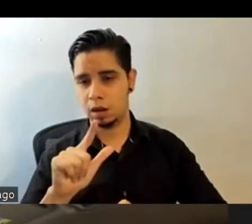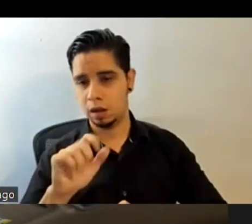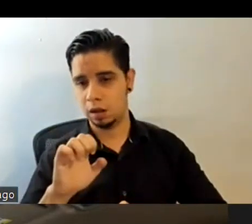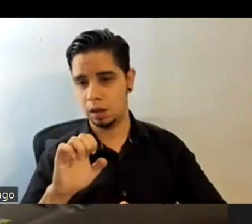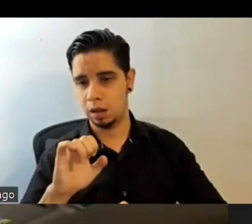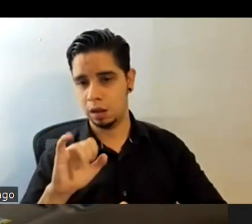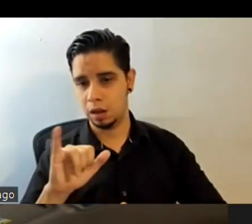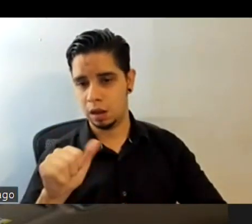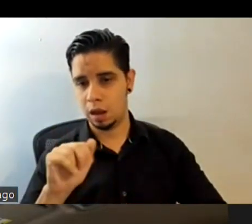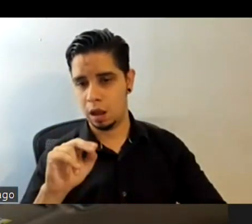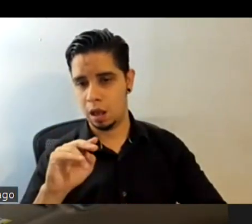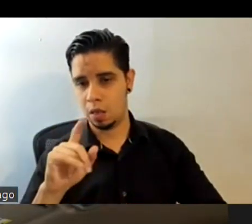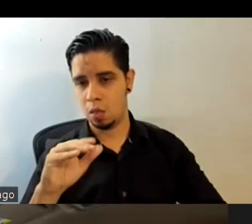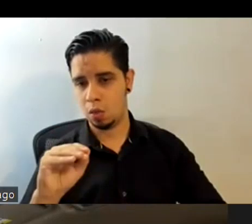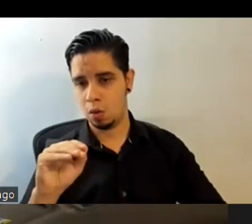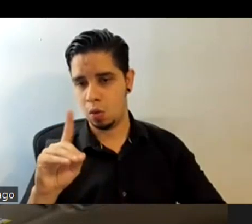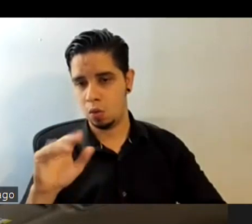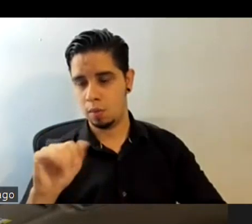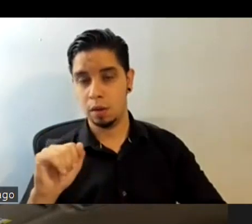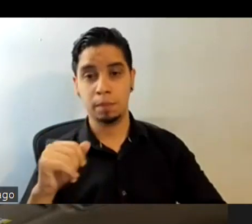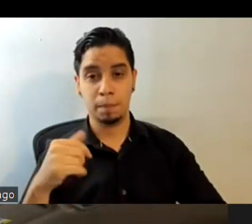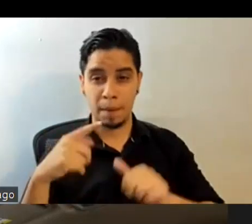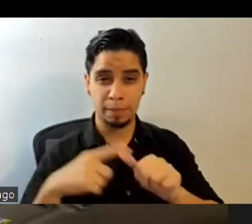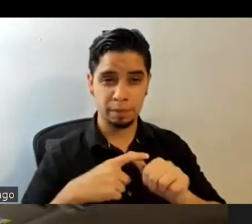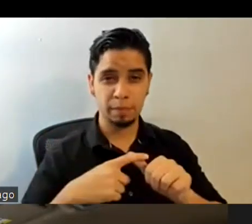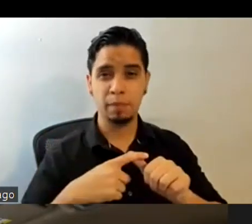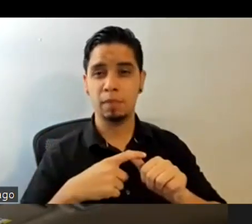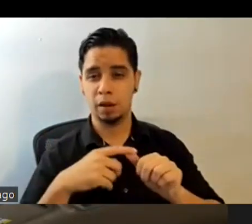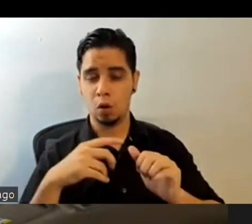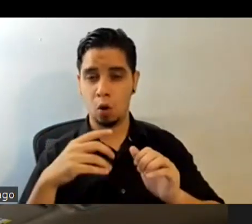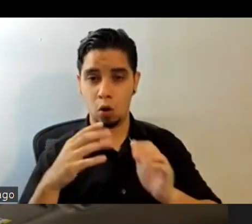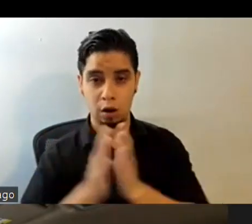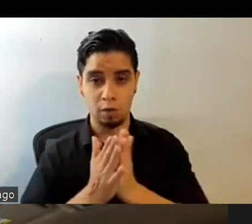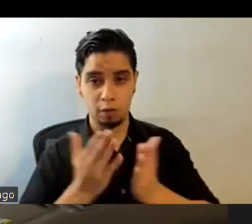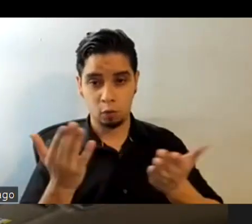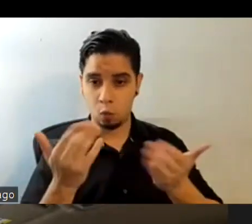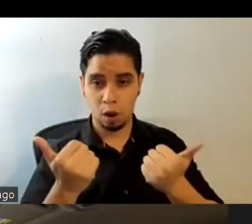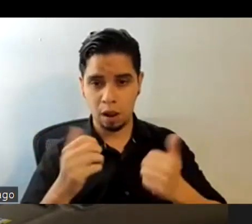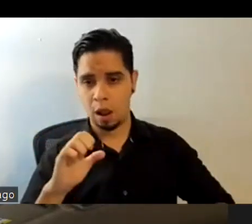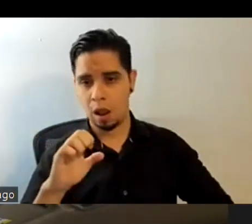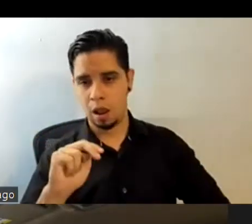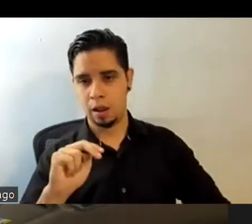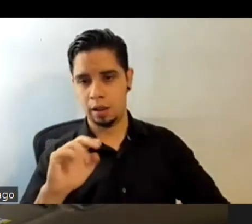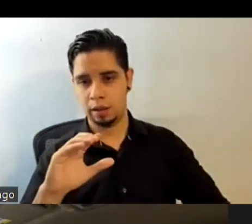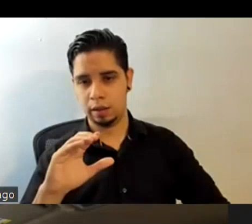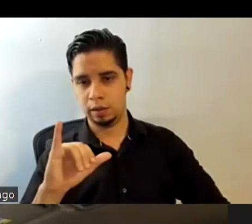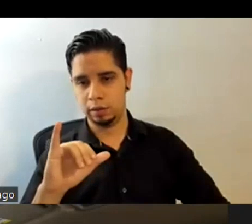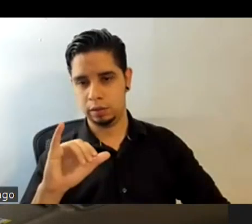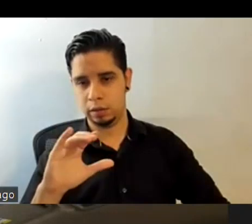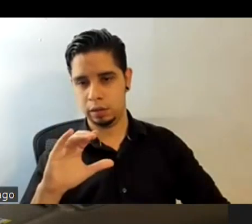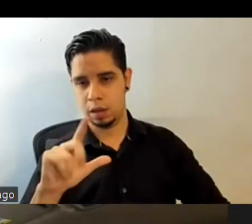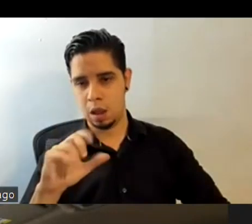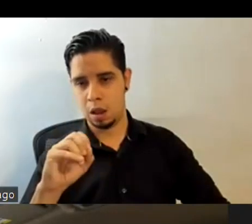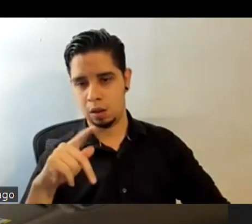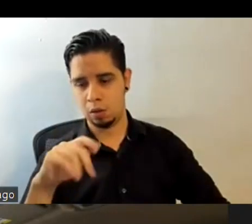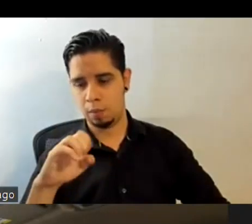mis primeros libros fueron enciclopedias, porque mi abuela también vio ese interés por los libros y empezó a comprarme la enciclopedia Salvat, no sé si ustedes se acuerdan